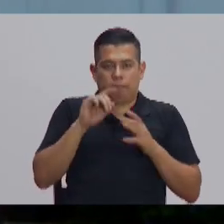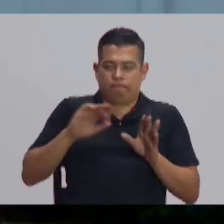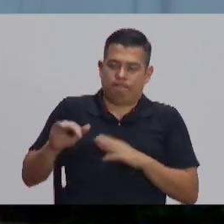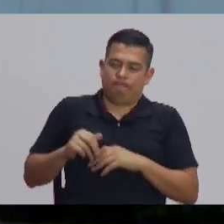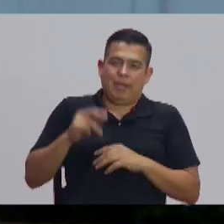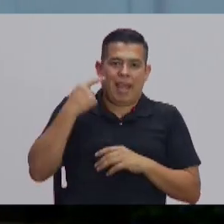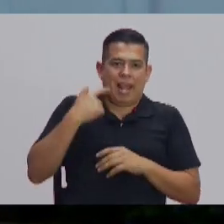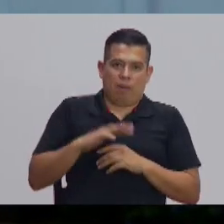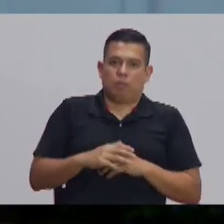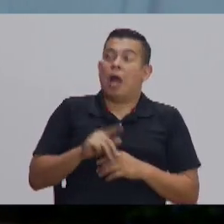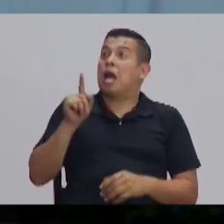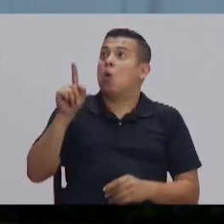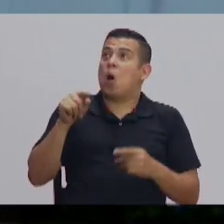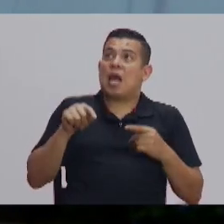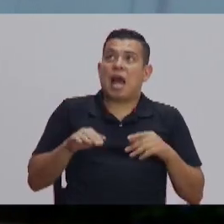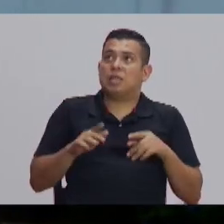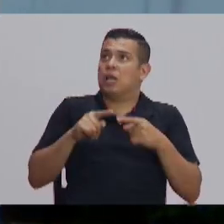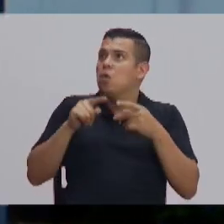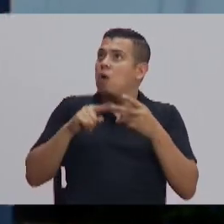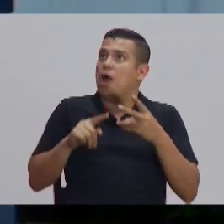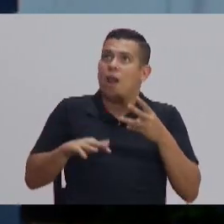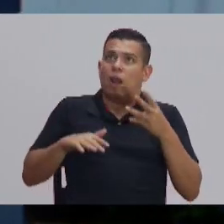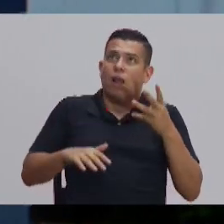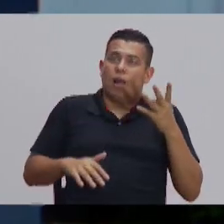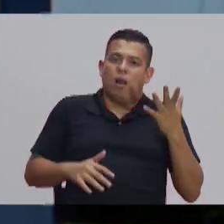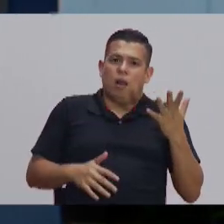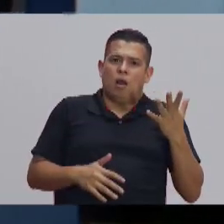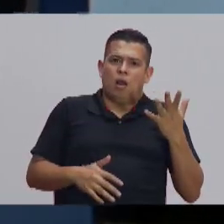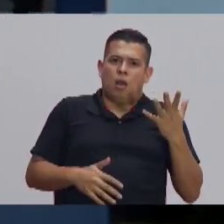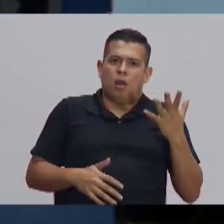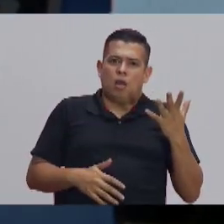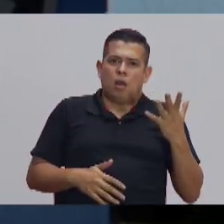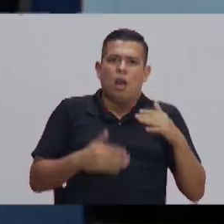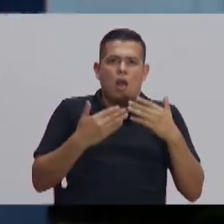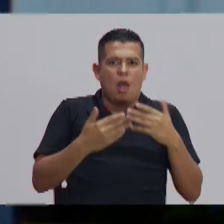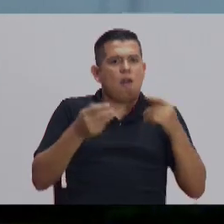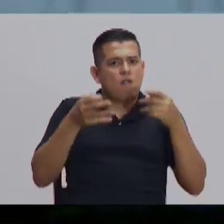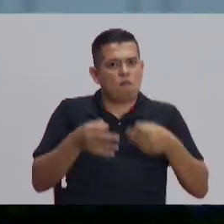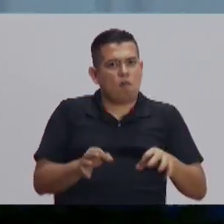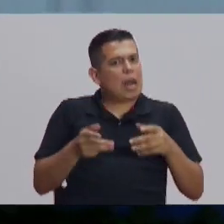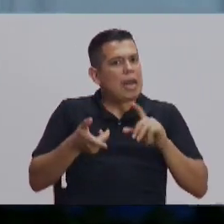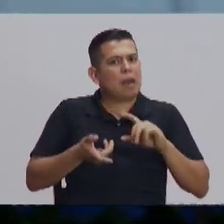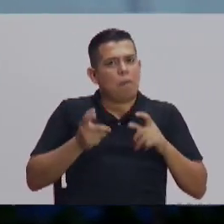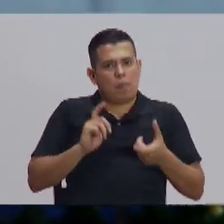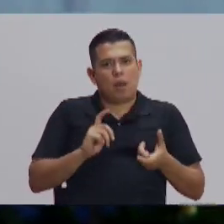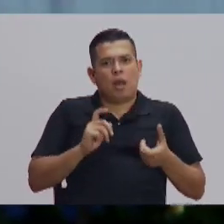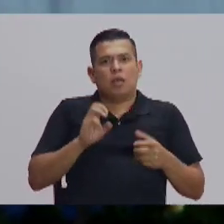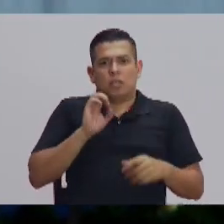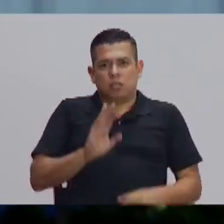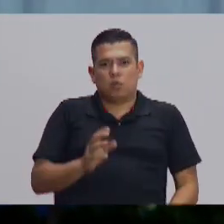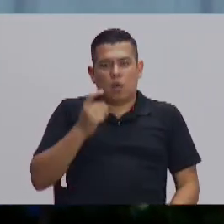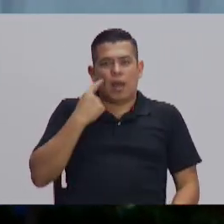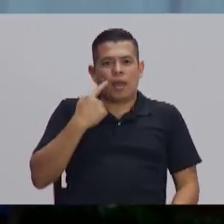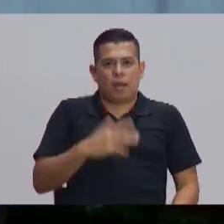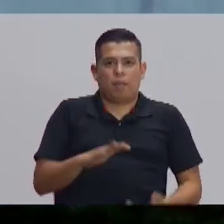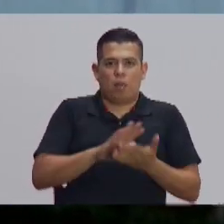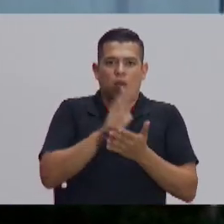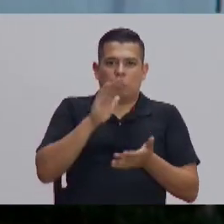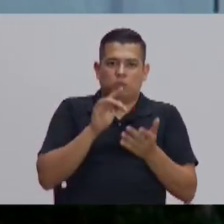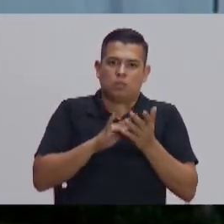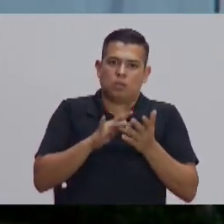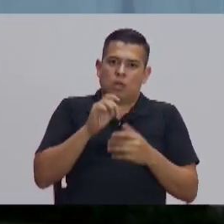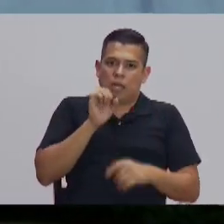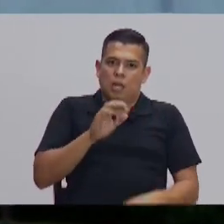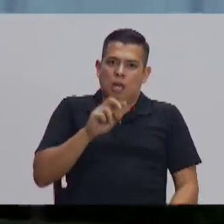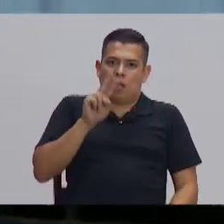gracias por esto gracias lo cual es correcto no me malinterprete pero qué le parece si ocuparnos del espíritu en